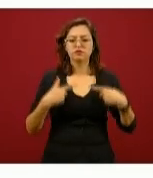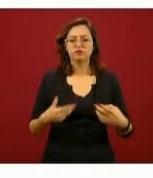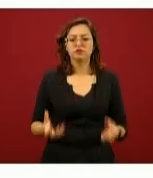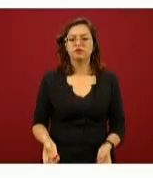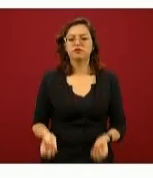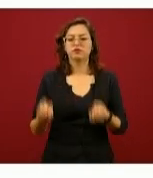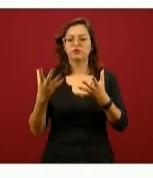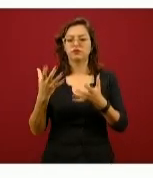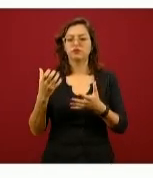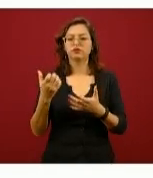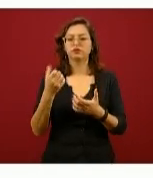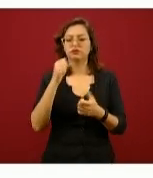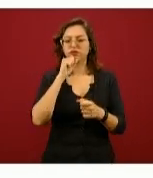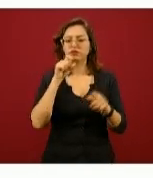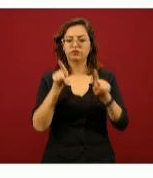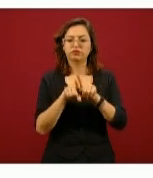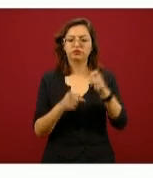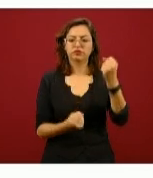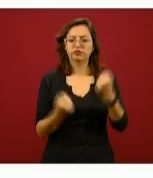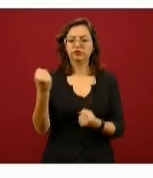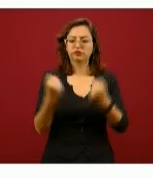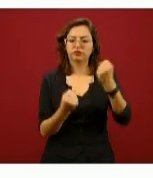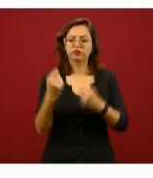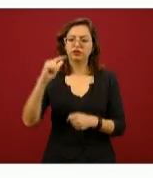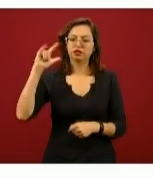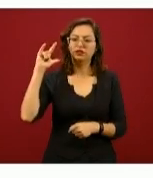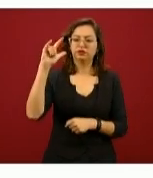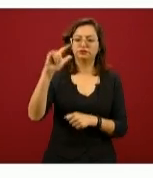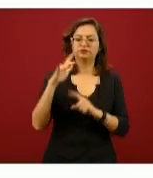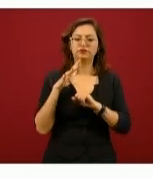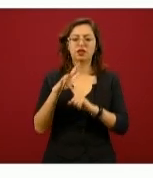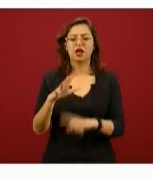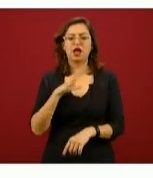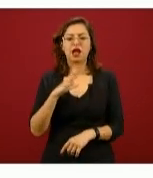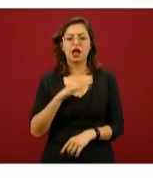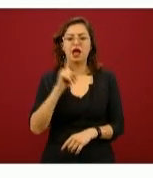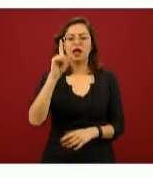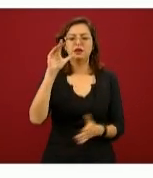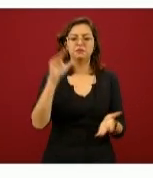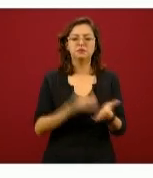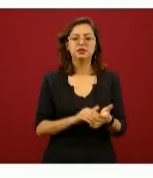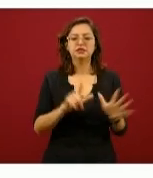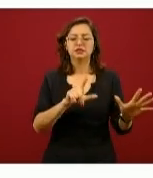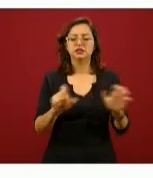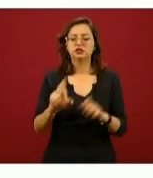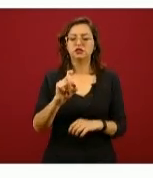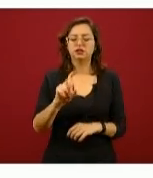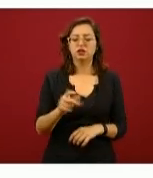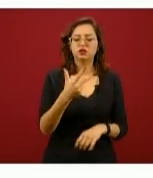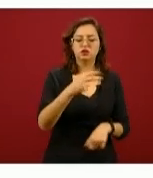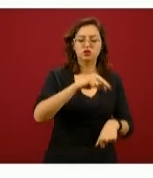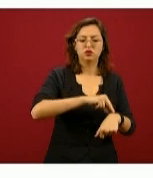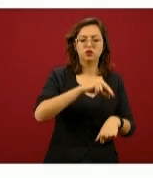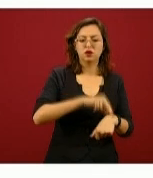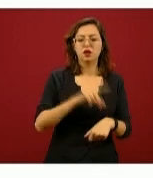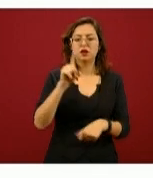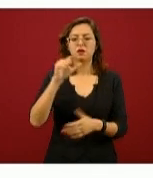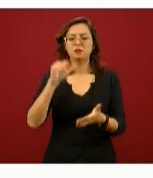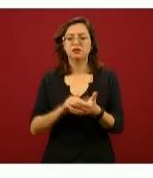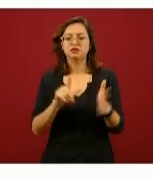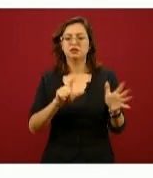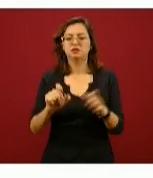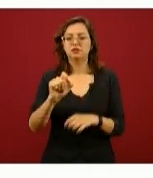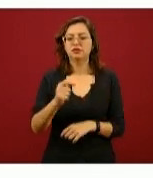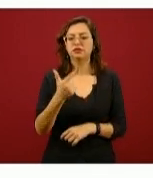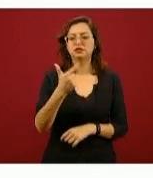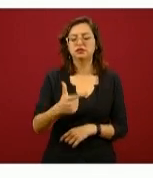que tenemos en transporte terrestre y aéreo. Tenemos 1,738 médicos, 1,727